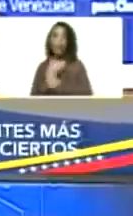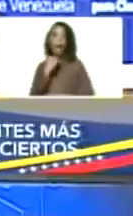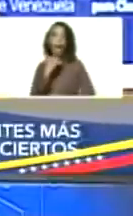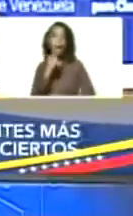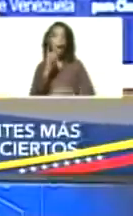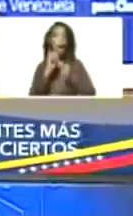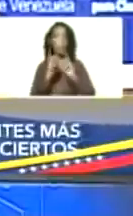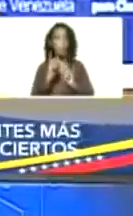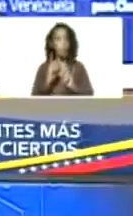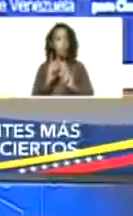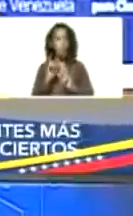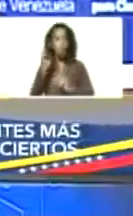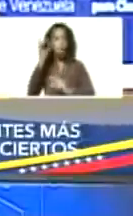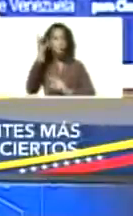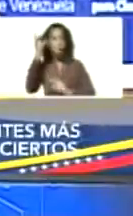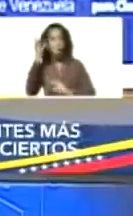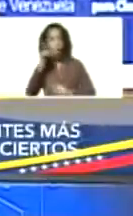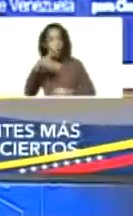ahí.